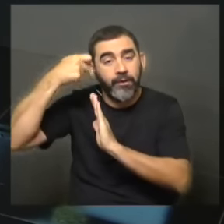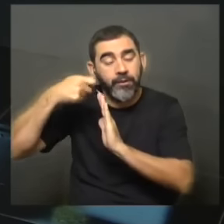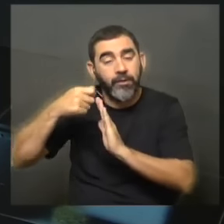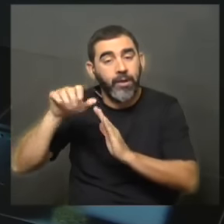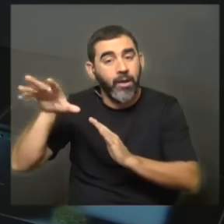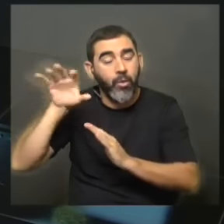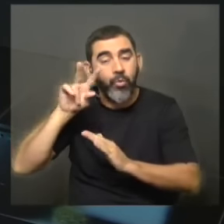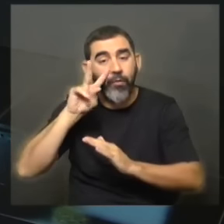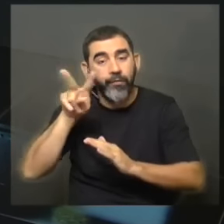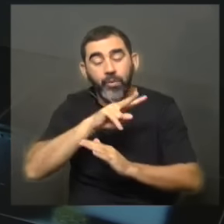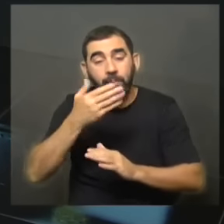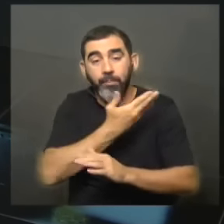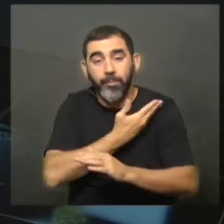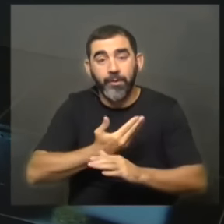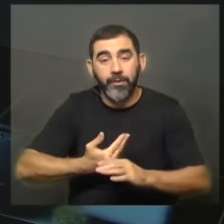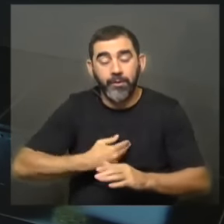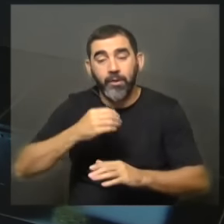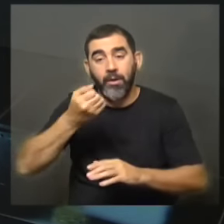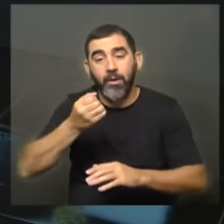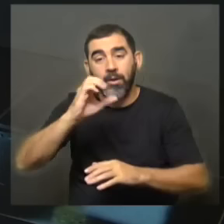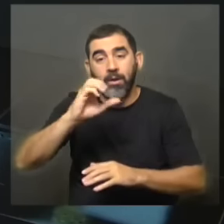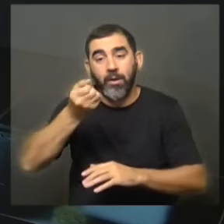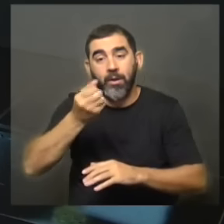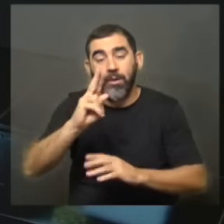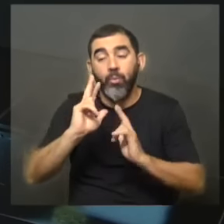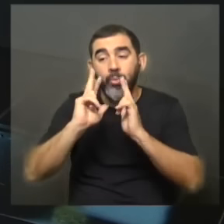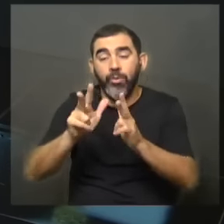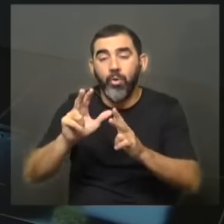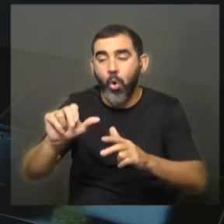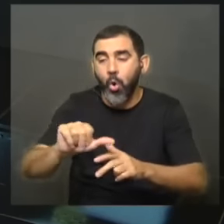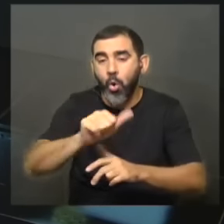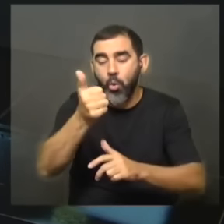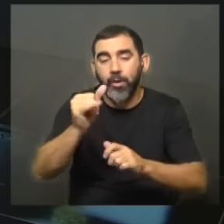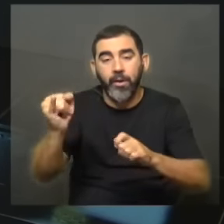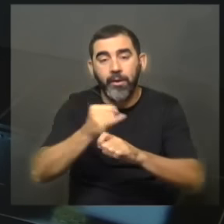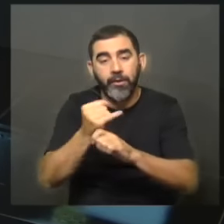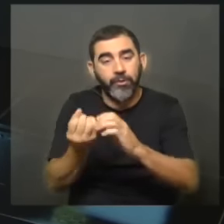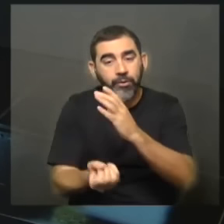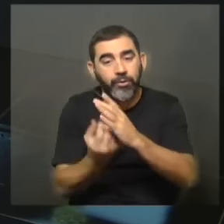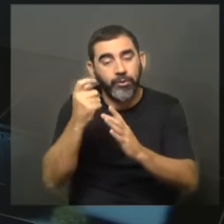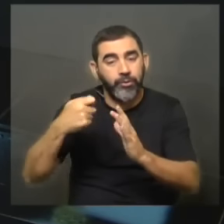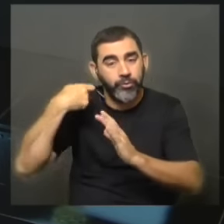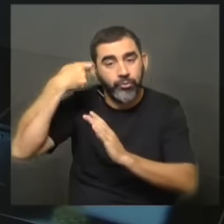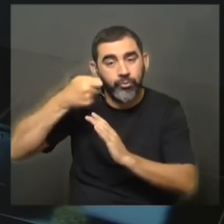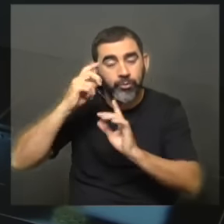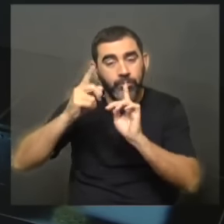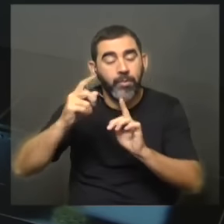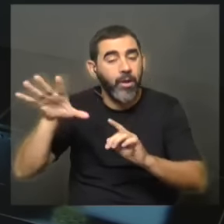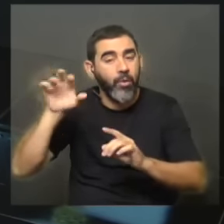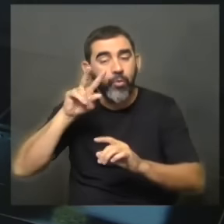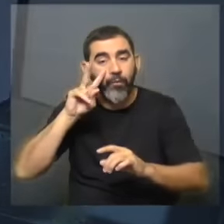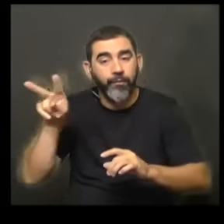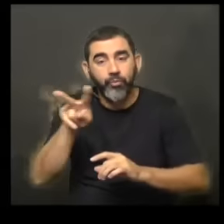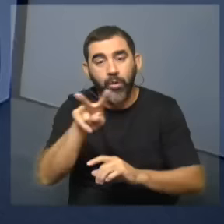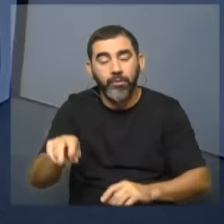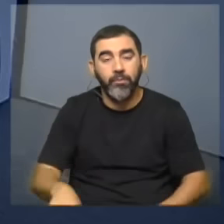audiovisual el presidente de acau Facundo Ponce de León dijo que se logró una nueva institucionalidad en el cine y también en el audiovisual